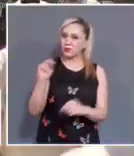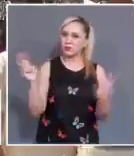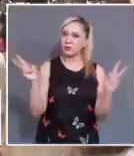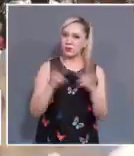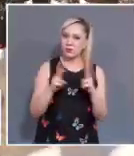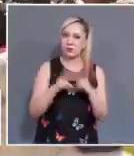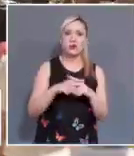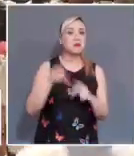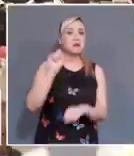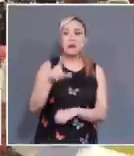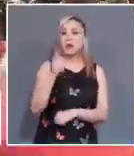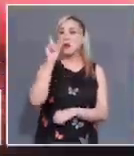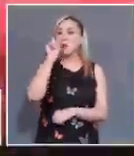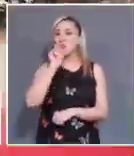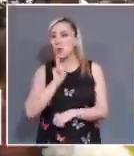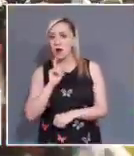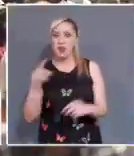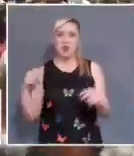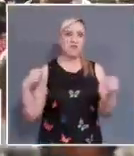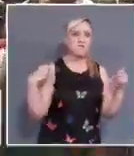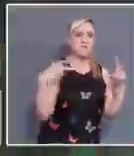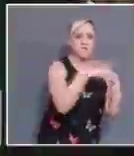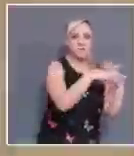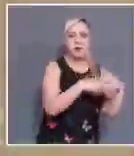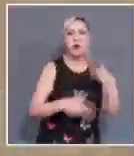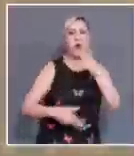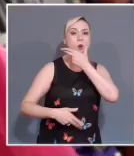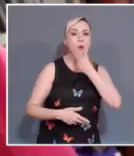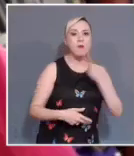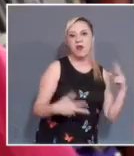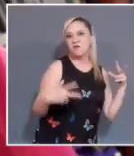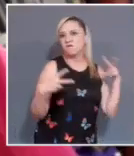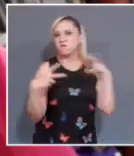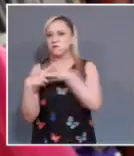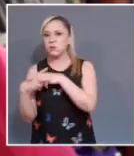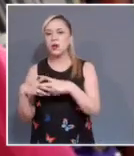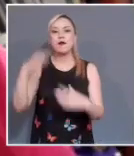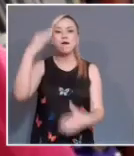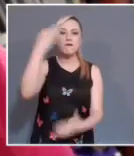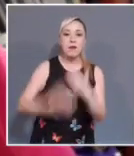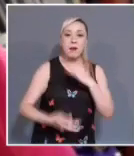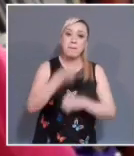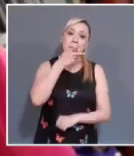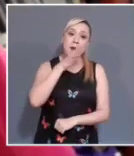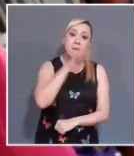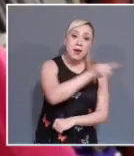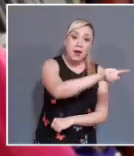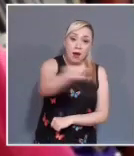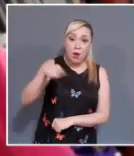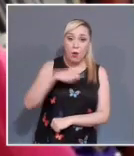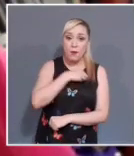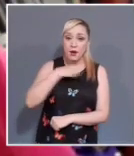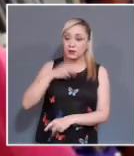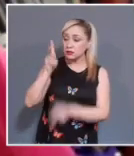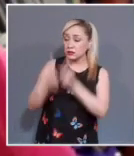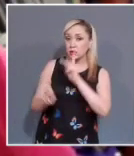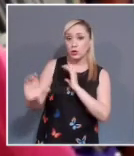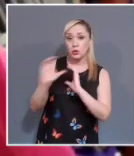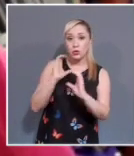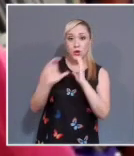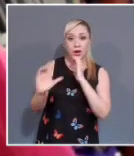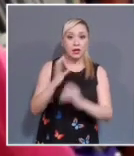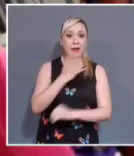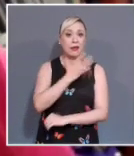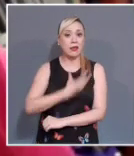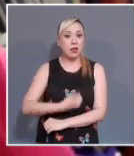pareja, se deben especialmente a la falta de comunicación con sus padres. Nuestros niños y niñas, porque es por igual, ¿sí? Lo mismo